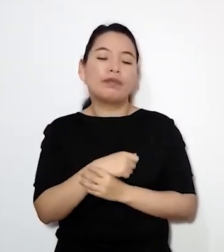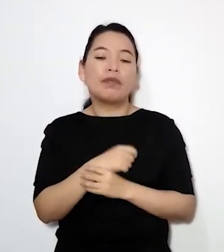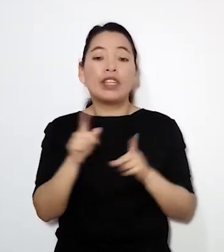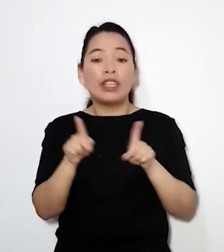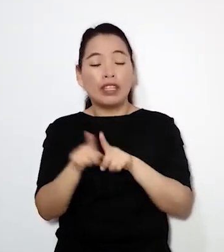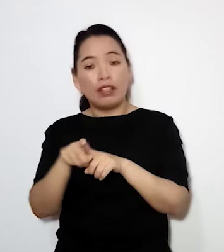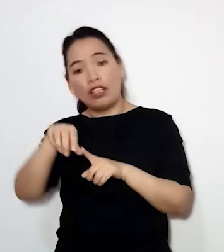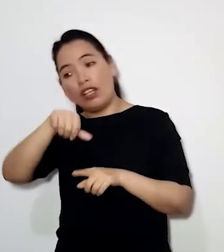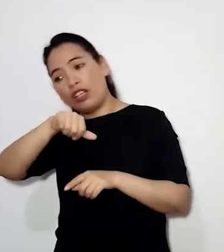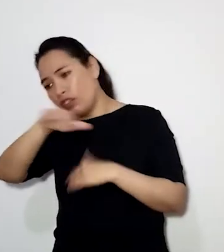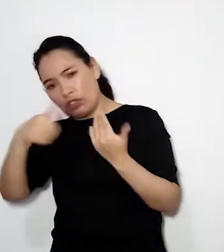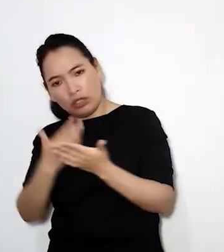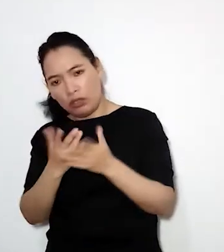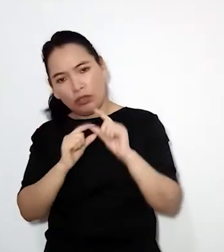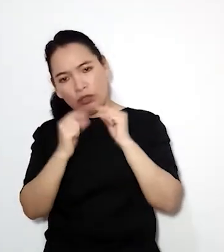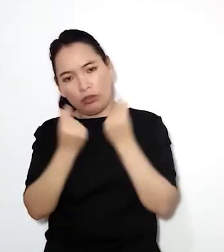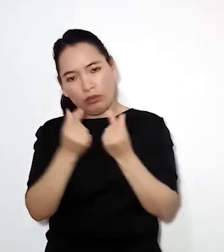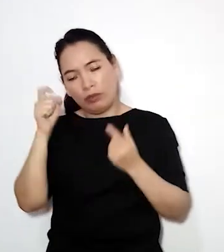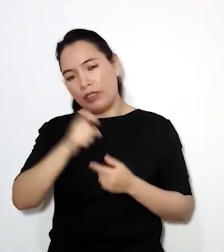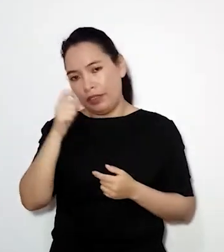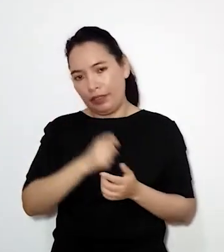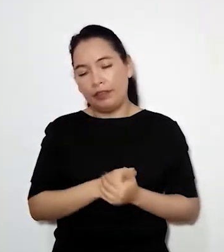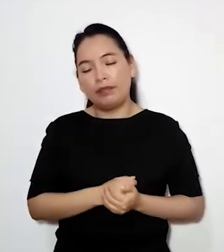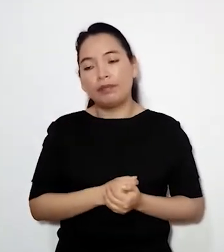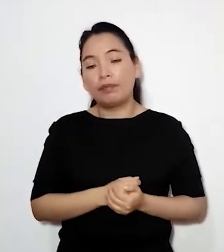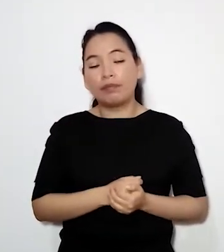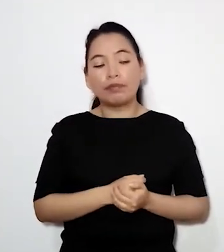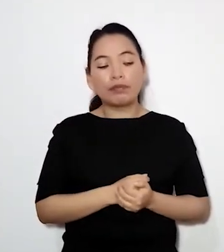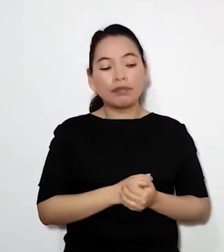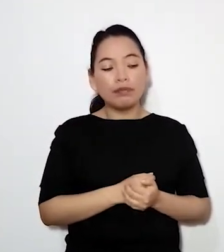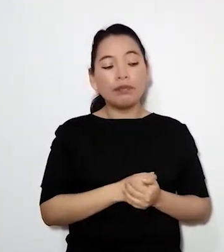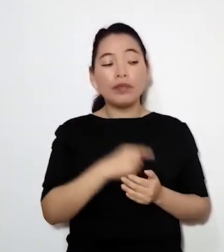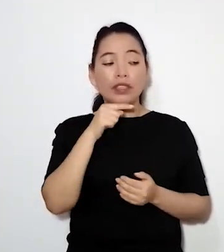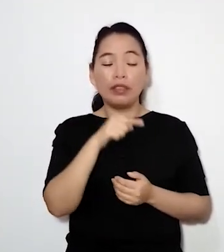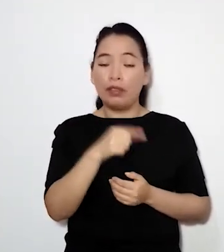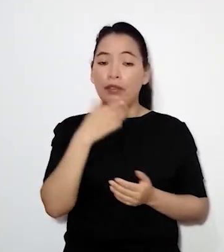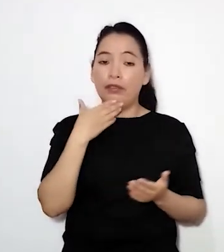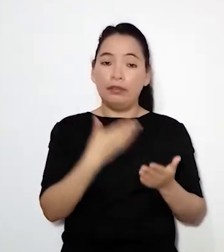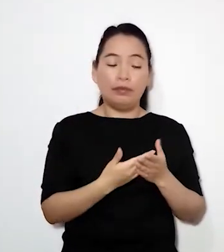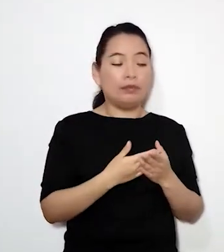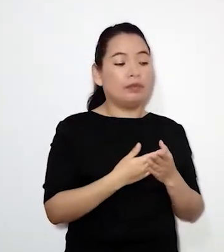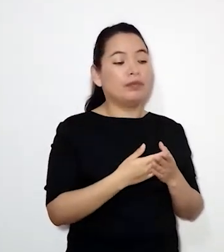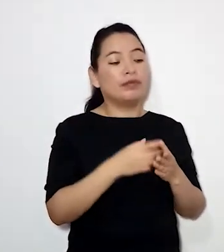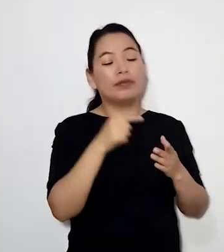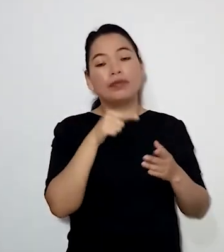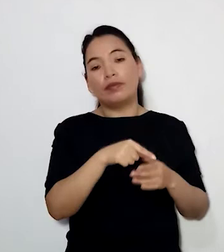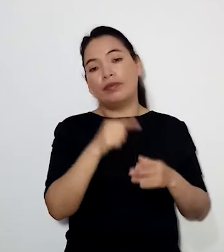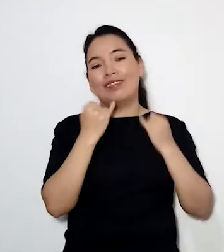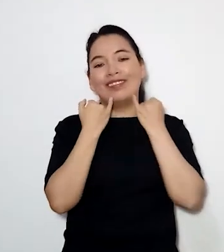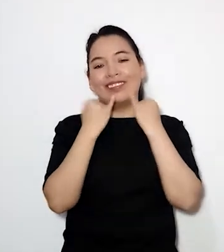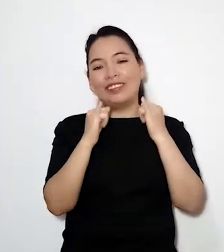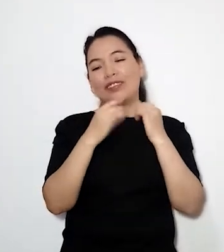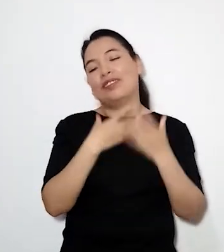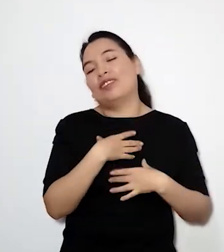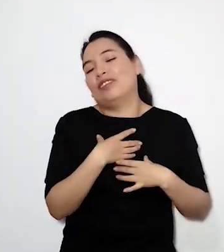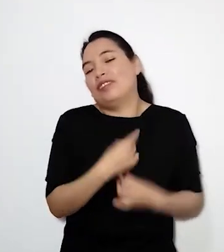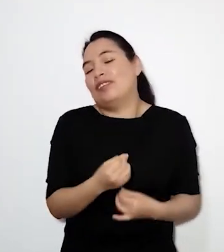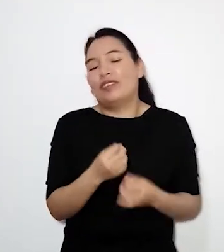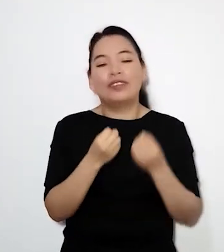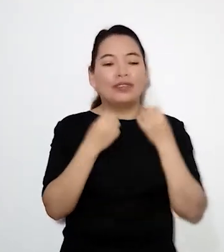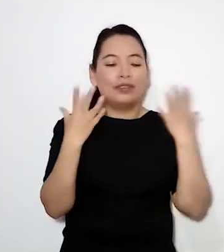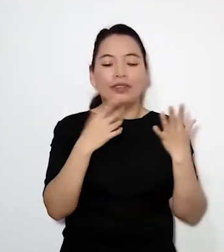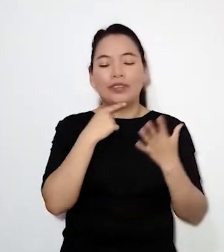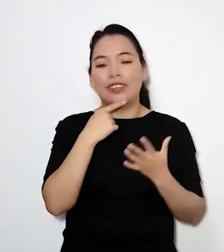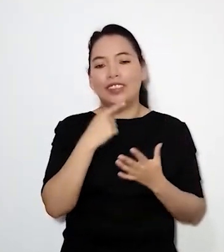informe nos abre, y me gusta mucho cómo abre, planteando la educación inclusiva como